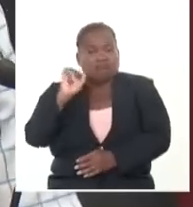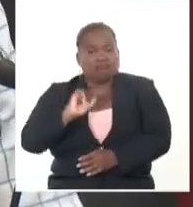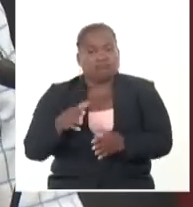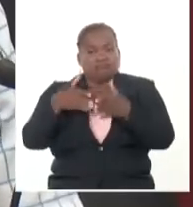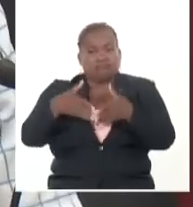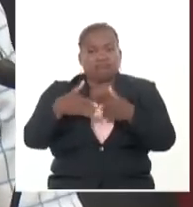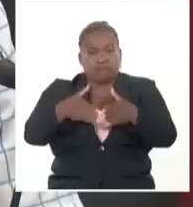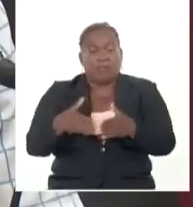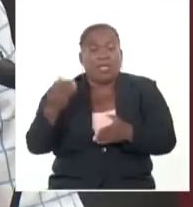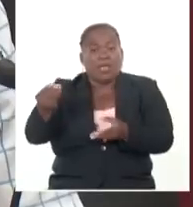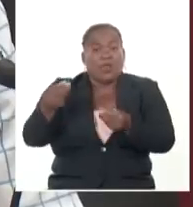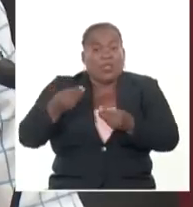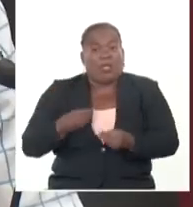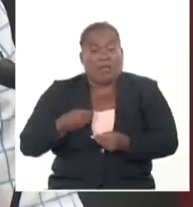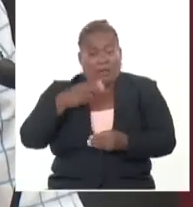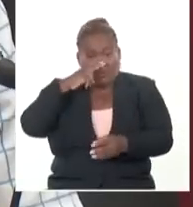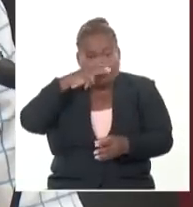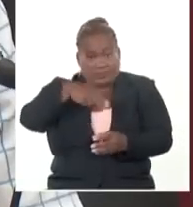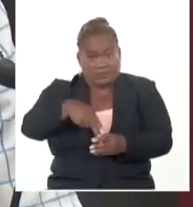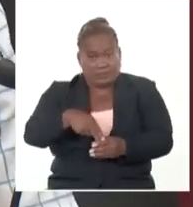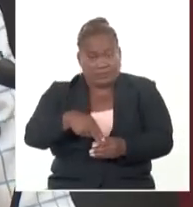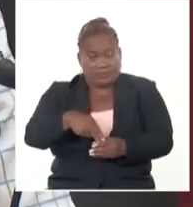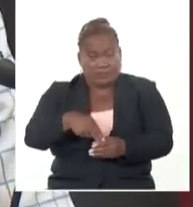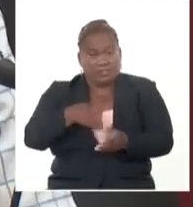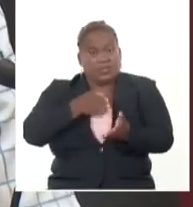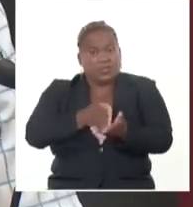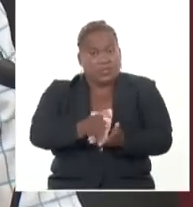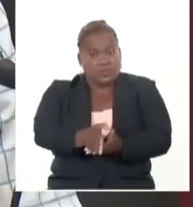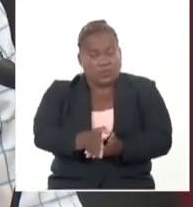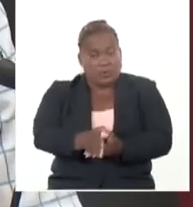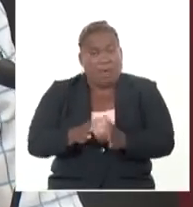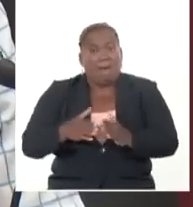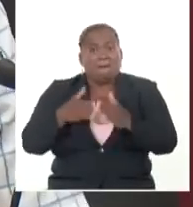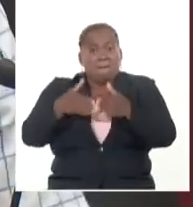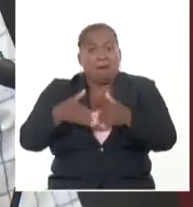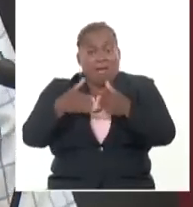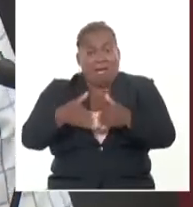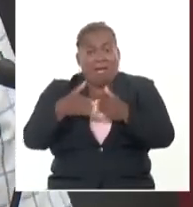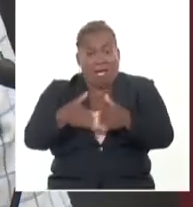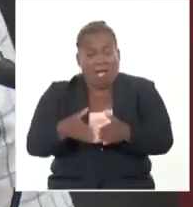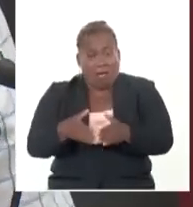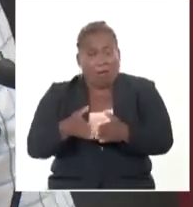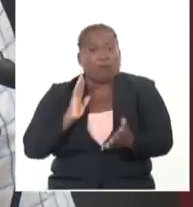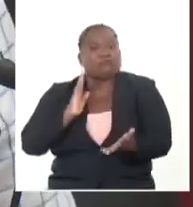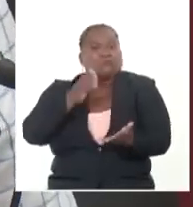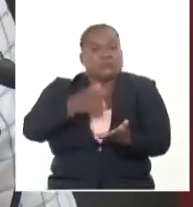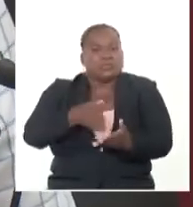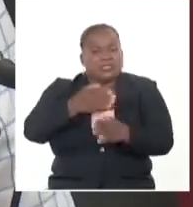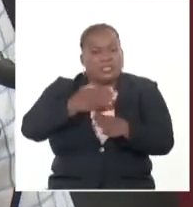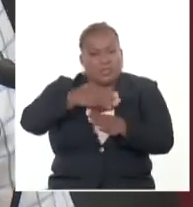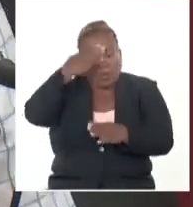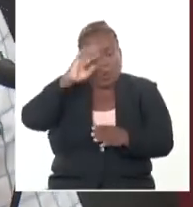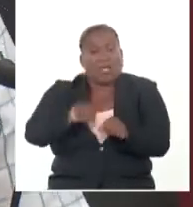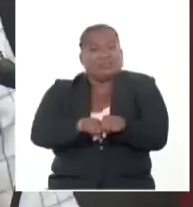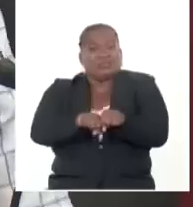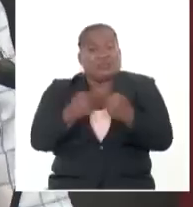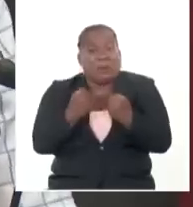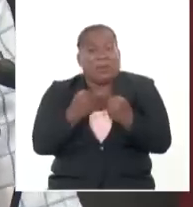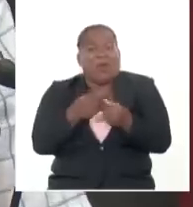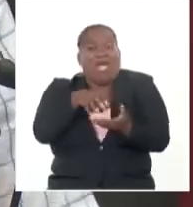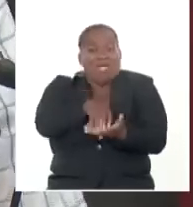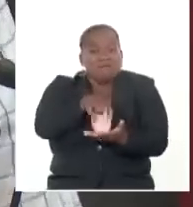que nos daba la continuidad. El barco que se arribó a Santiago de Cuba se rompió en Santiago de